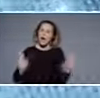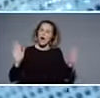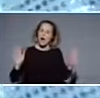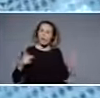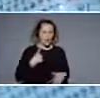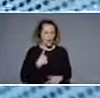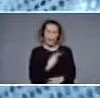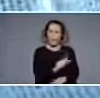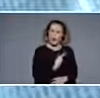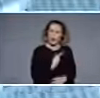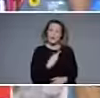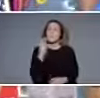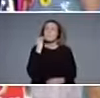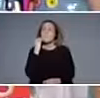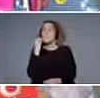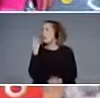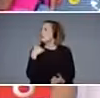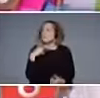Perderla,